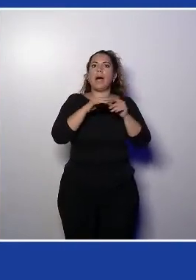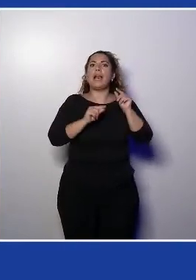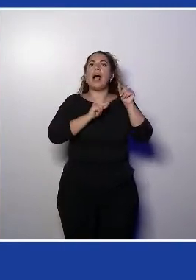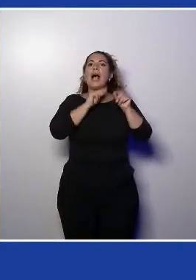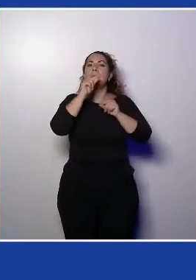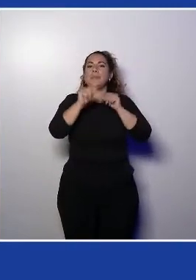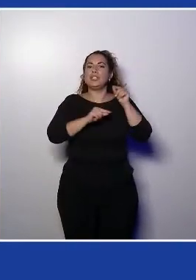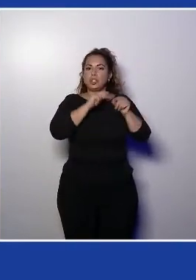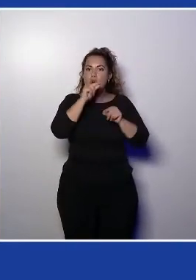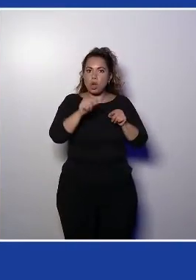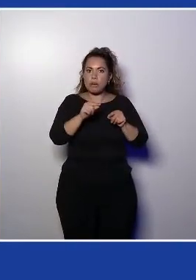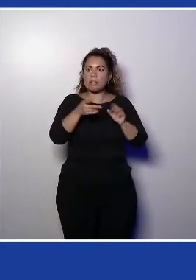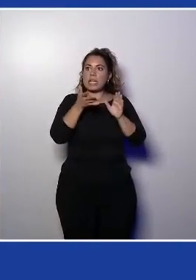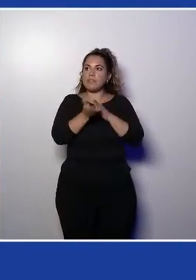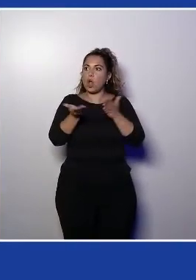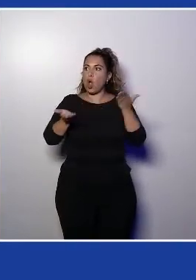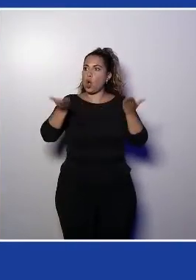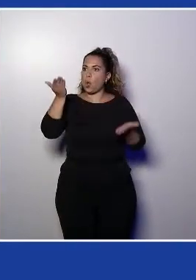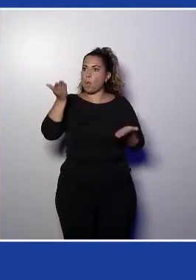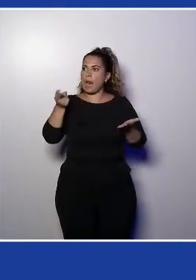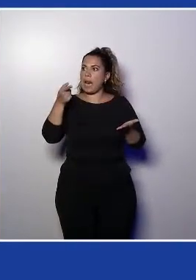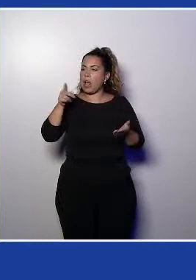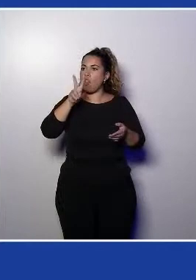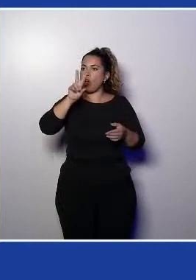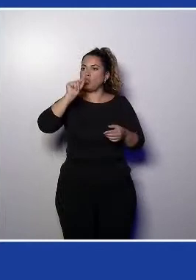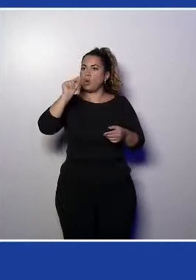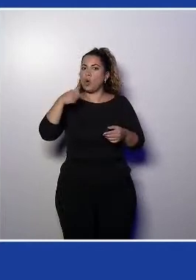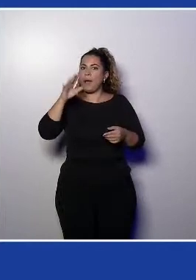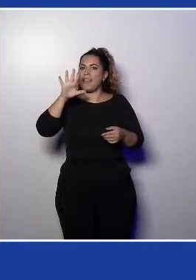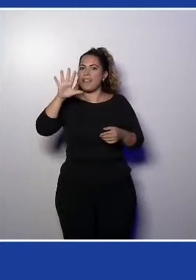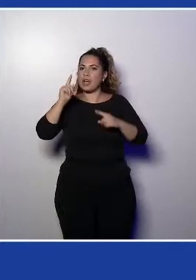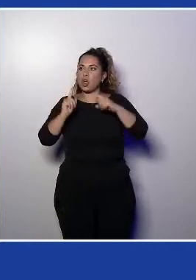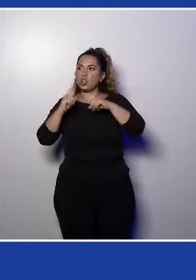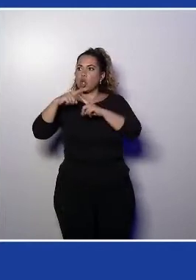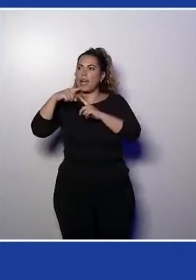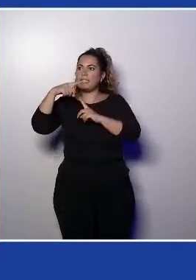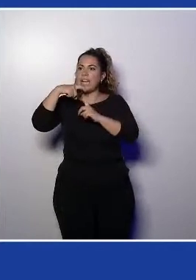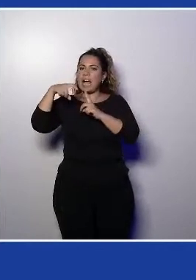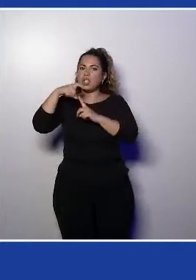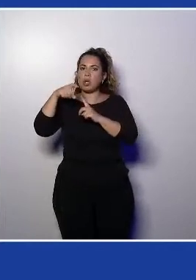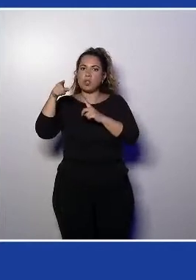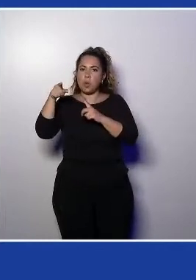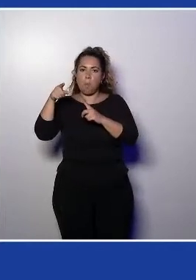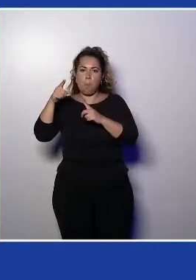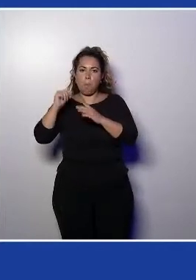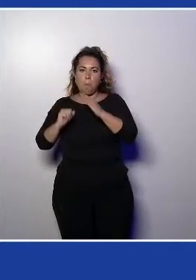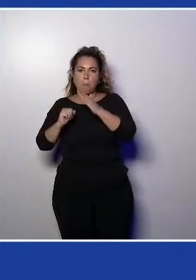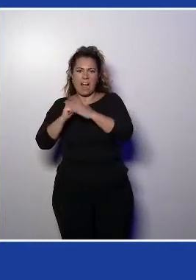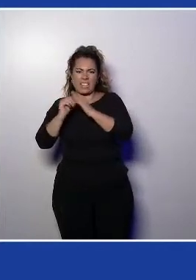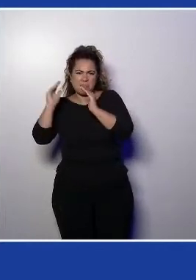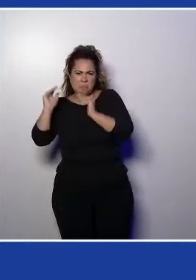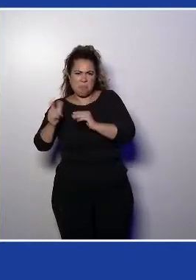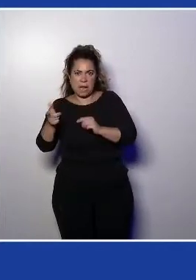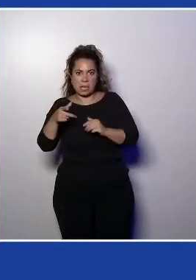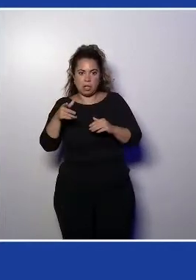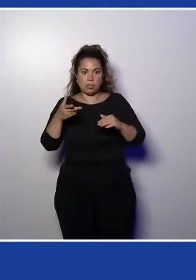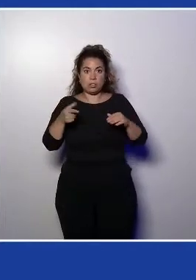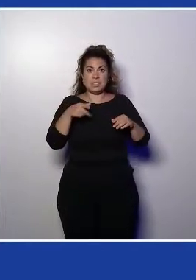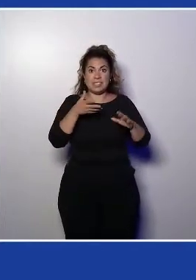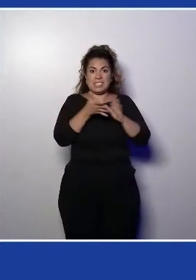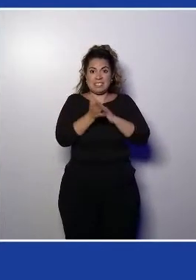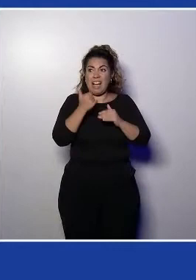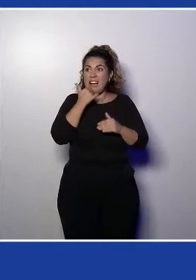de GEI no superan las 2.5 toneladas anuales, sobre un total cercano a